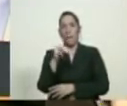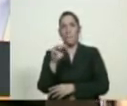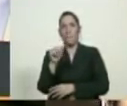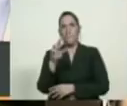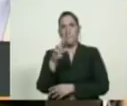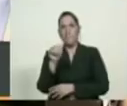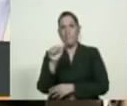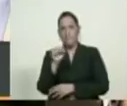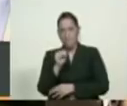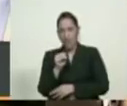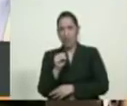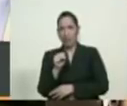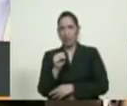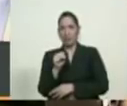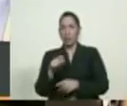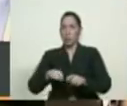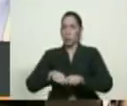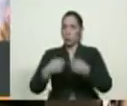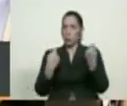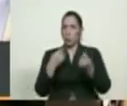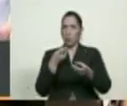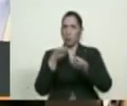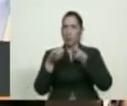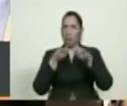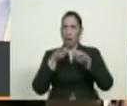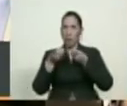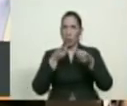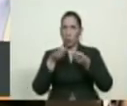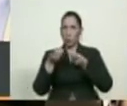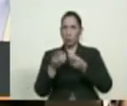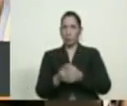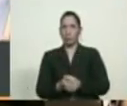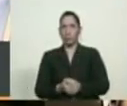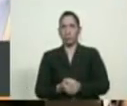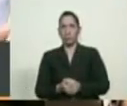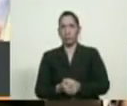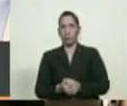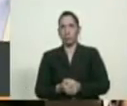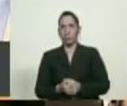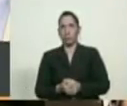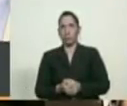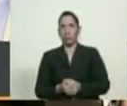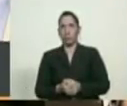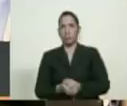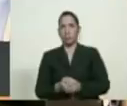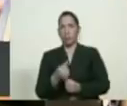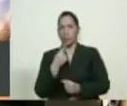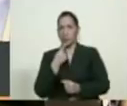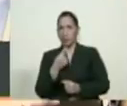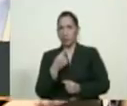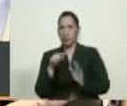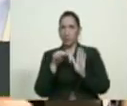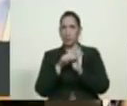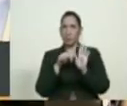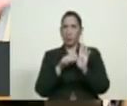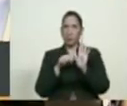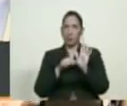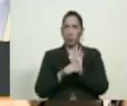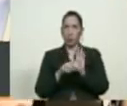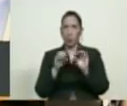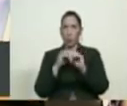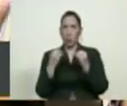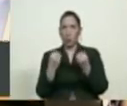diálogo tripartito, que incluso es una de las cláusulas que se establece en la Organización Internacional del Trabajo